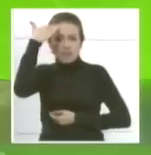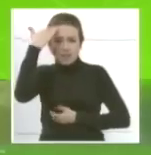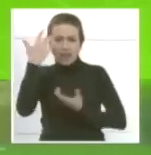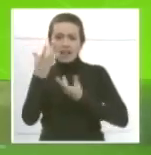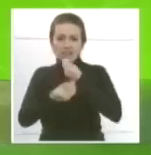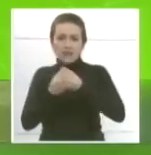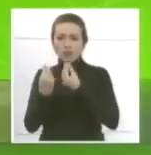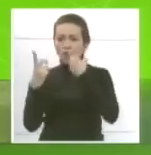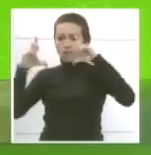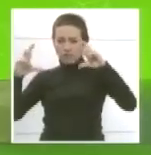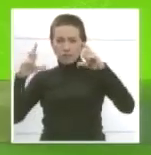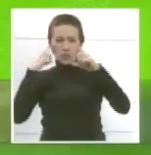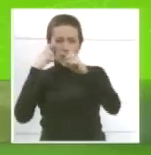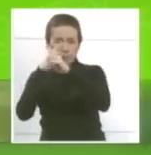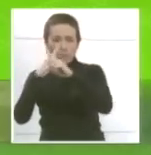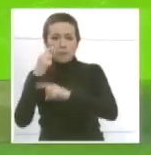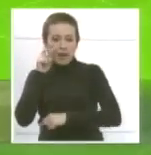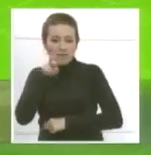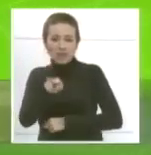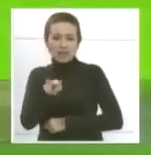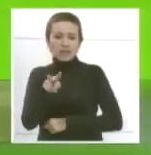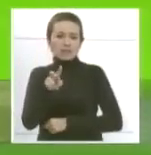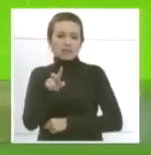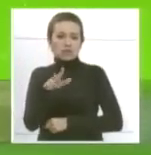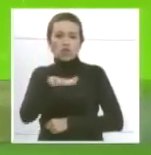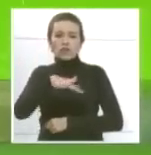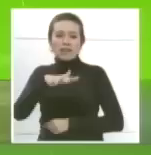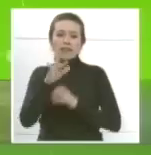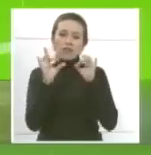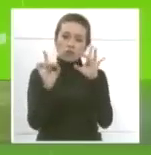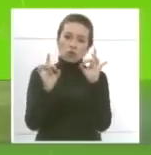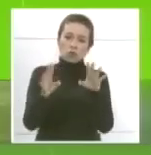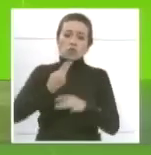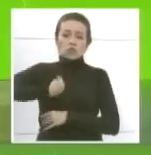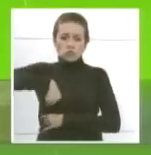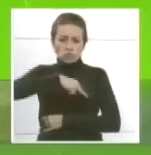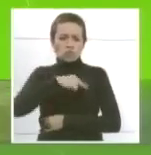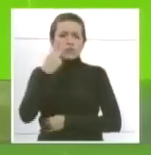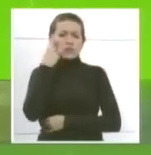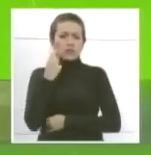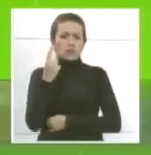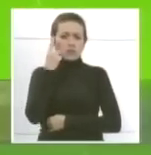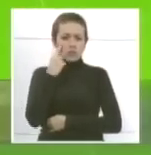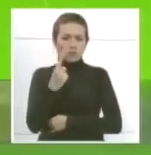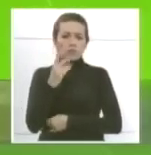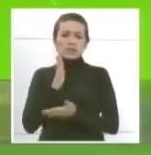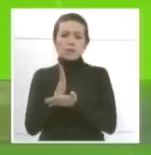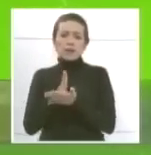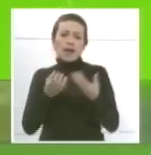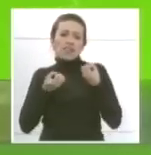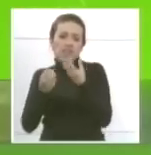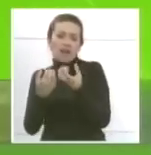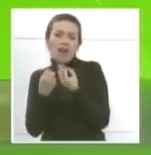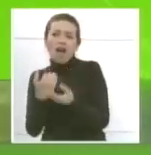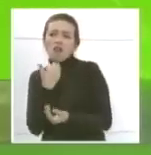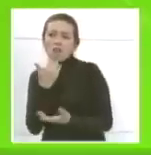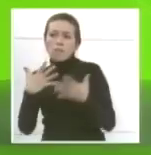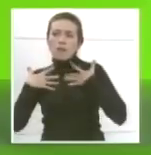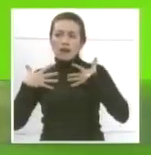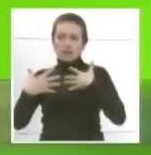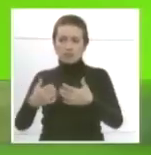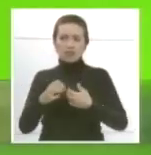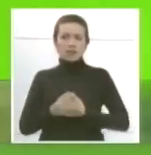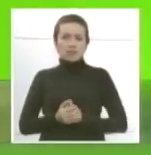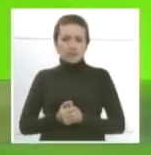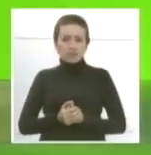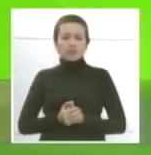etapa está el paciente. Ahora, lo más importante sería, nosotros estamos acostumbrados a hacer una medicina curativa. Y eso, claro, tenemos que